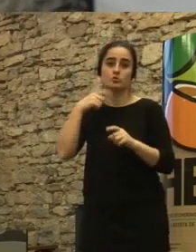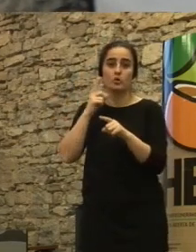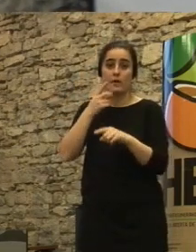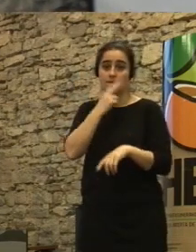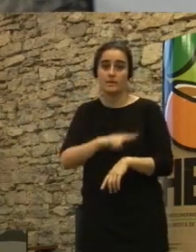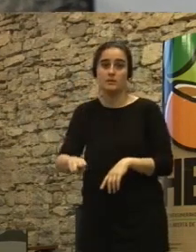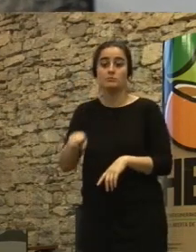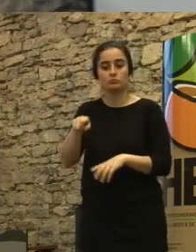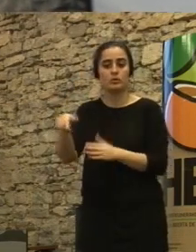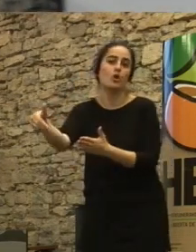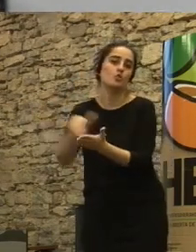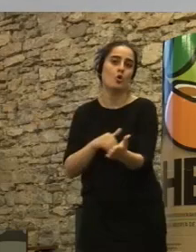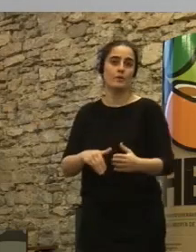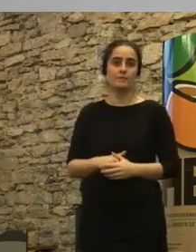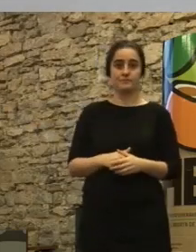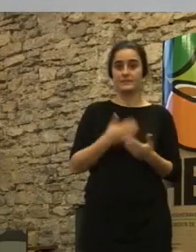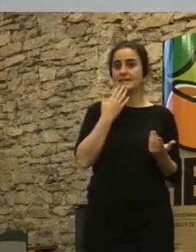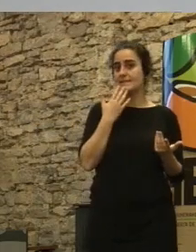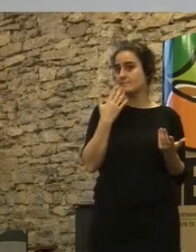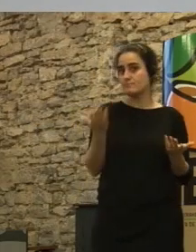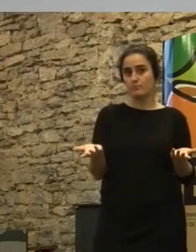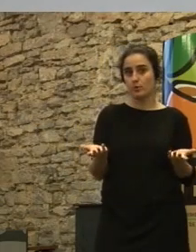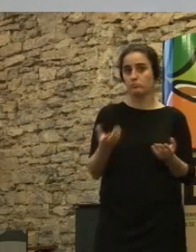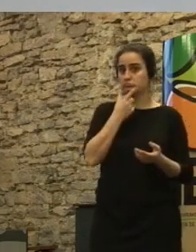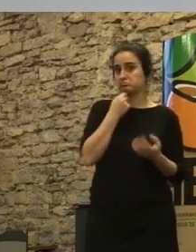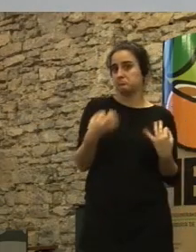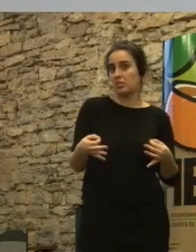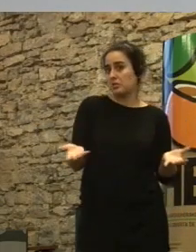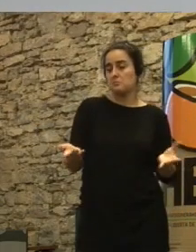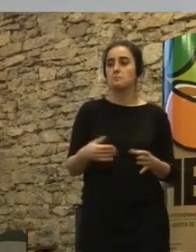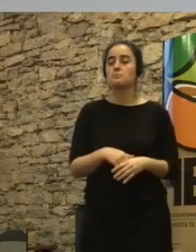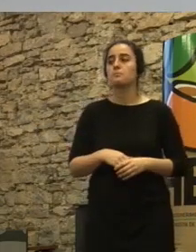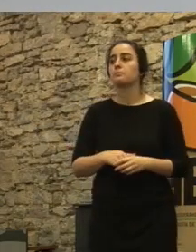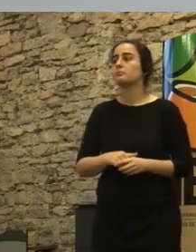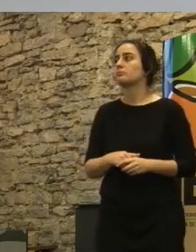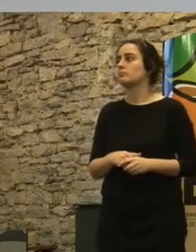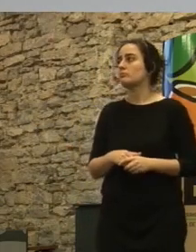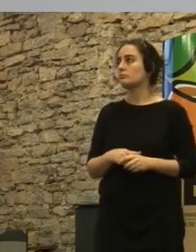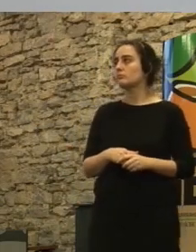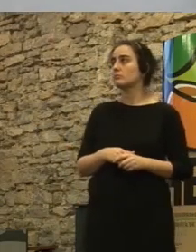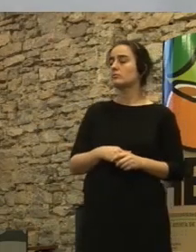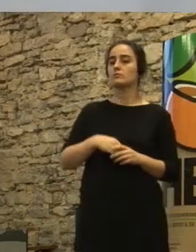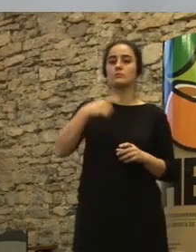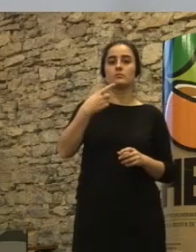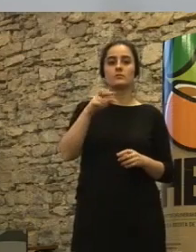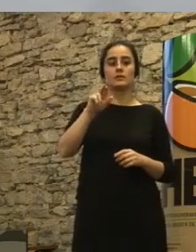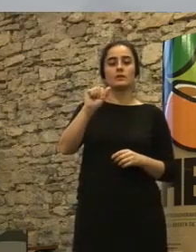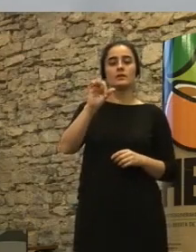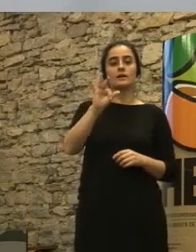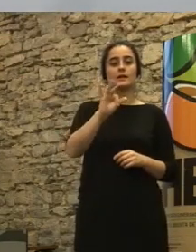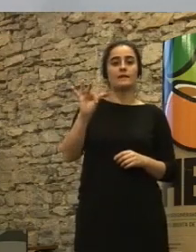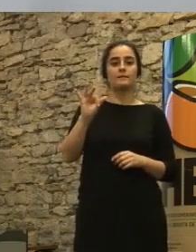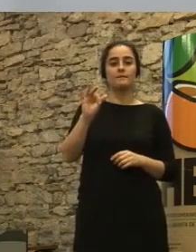esa consultoría. Un ejemplo muy sencillo. Graph Commons, ¿no? ¿Cómo hace